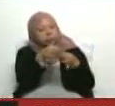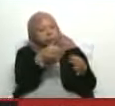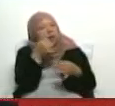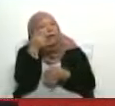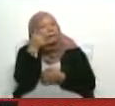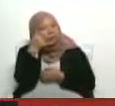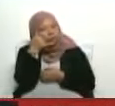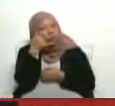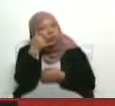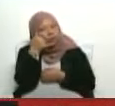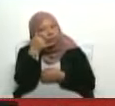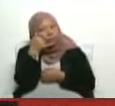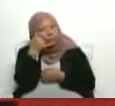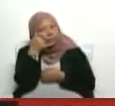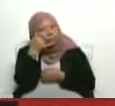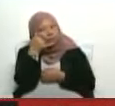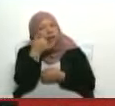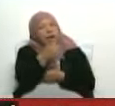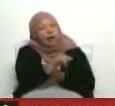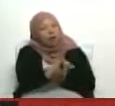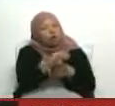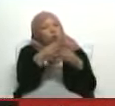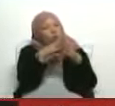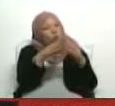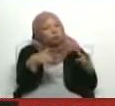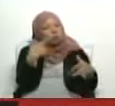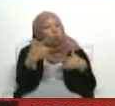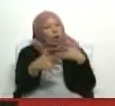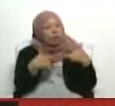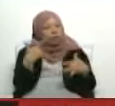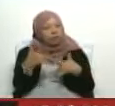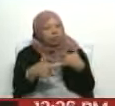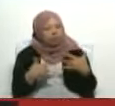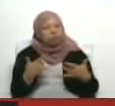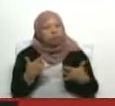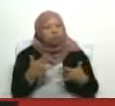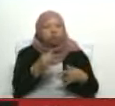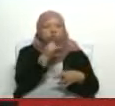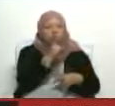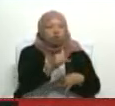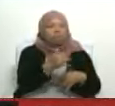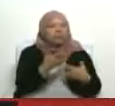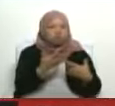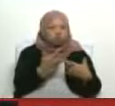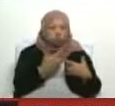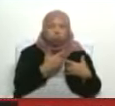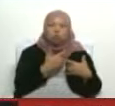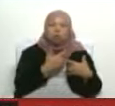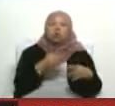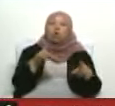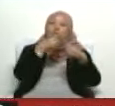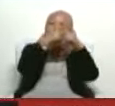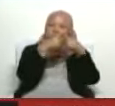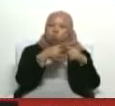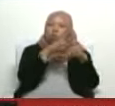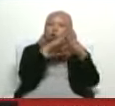telefónicas tienen todo un arsenal de información